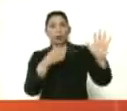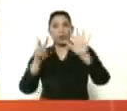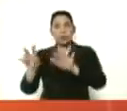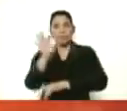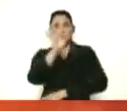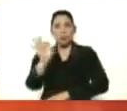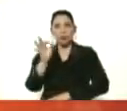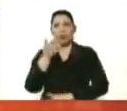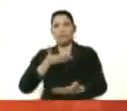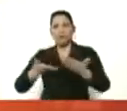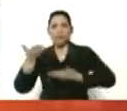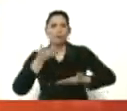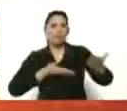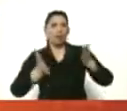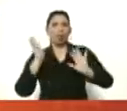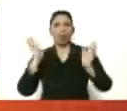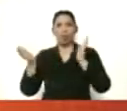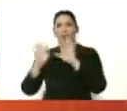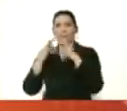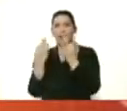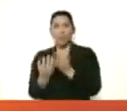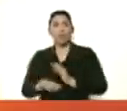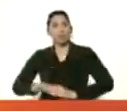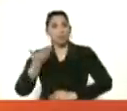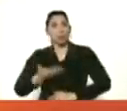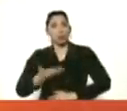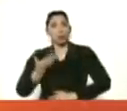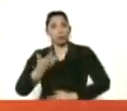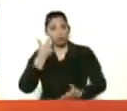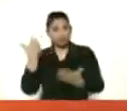87% compartir en familia. Muy importante, mira,